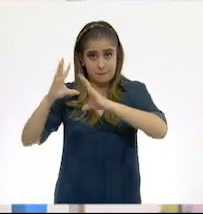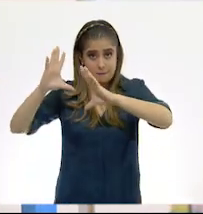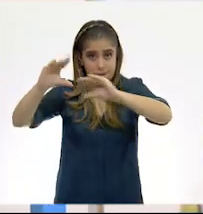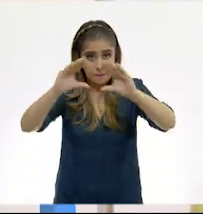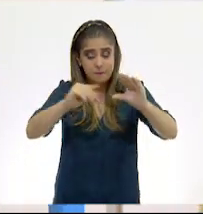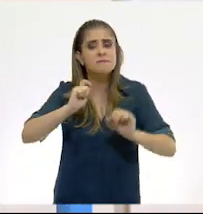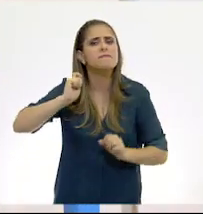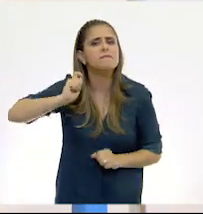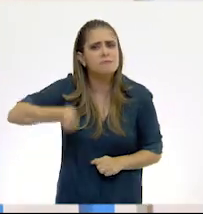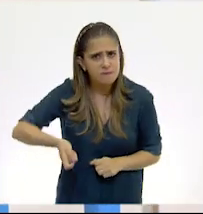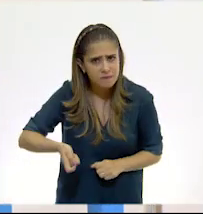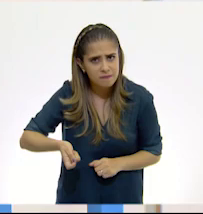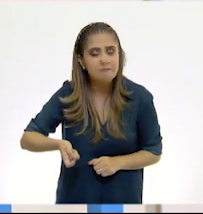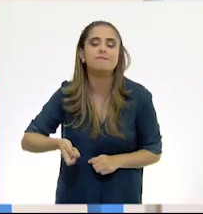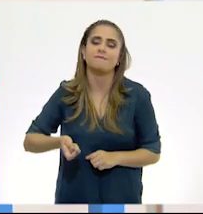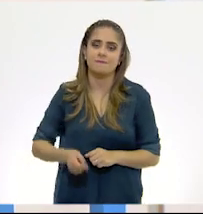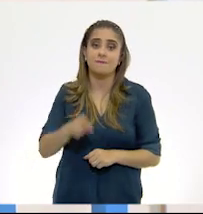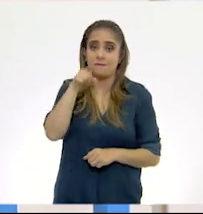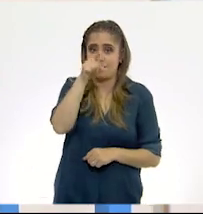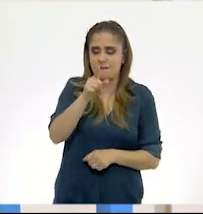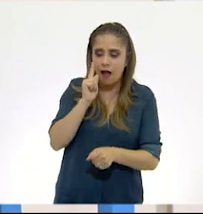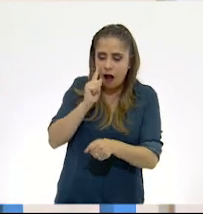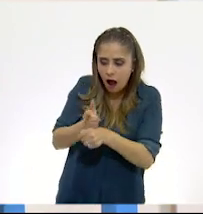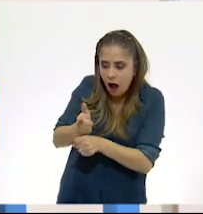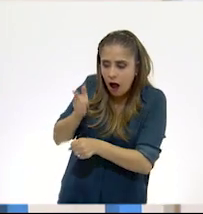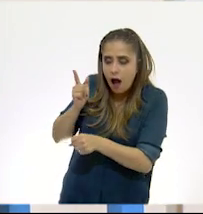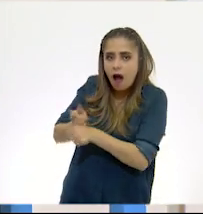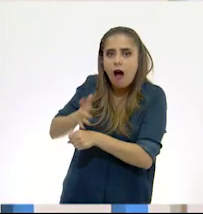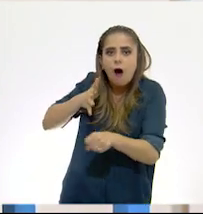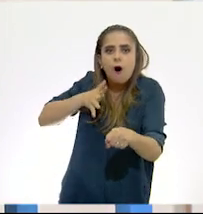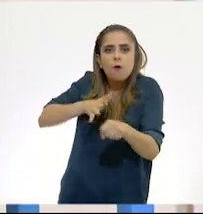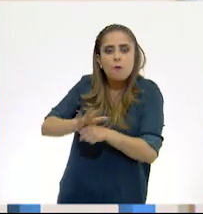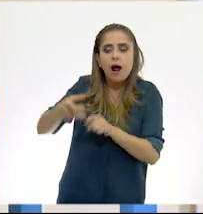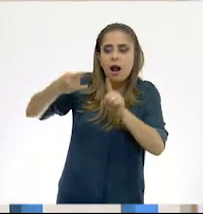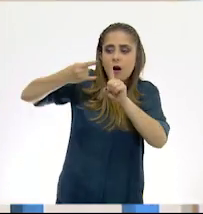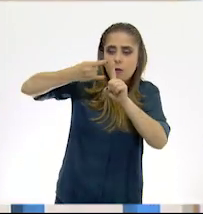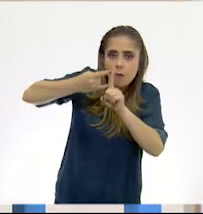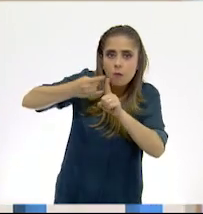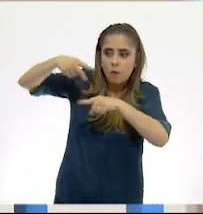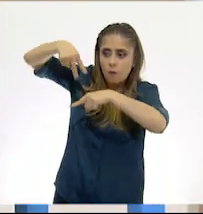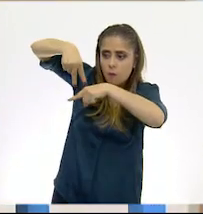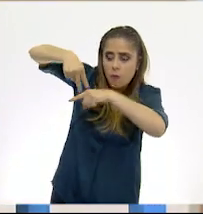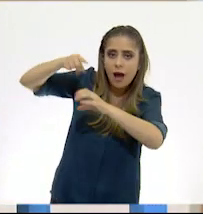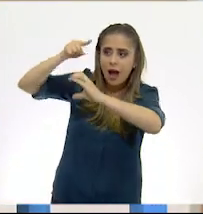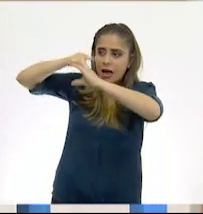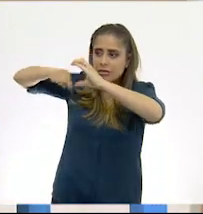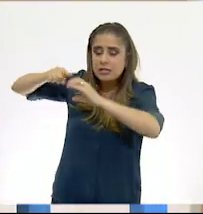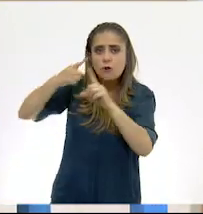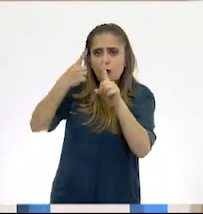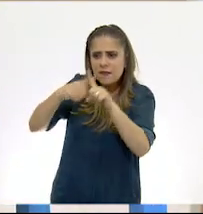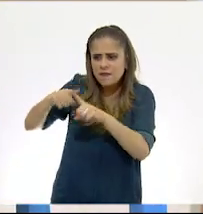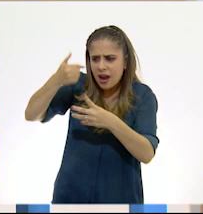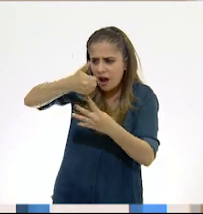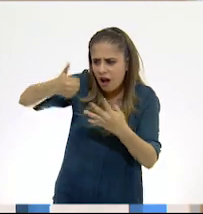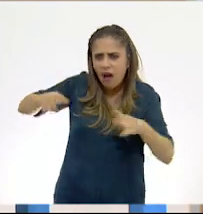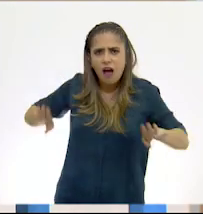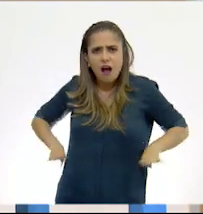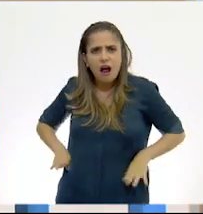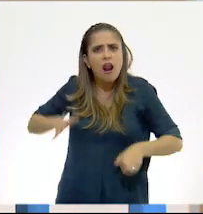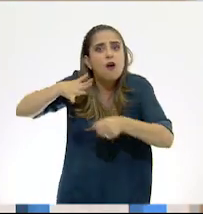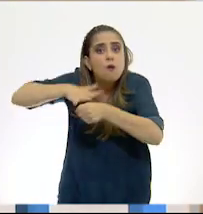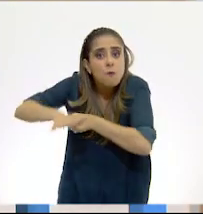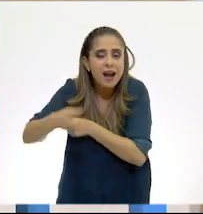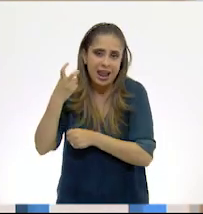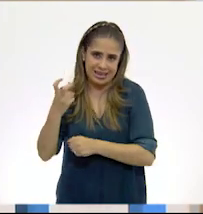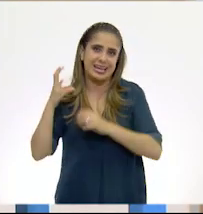ver, a identificar las figuras geométricas y sus características. Muy bien. Pero para empezar,